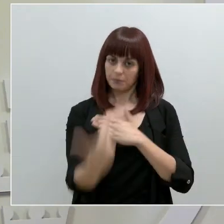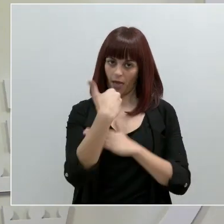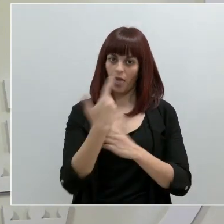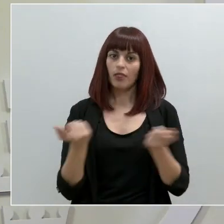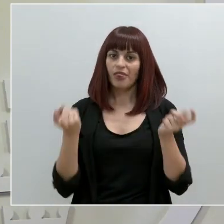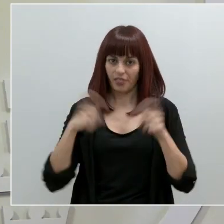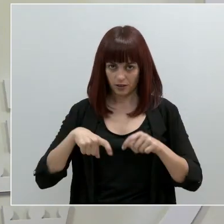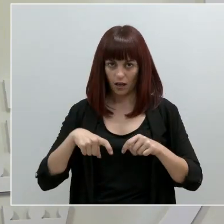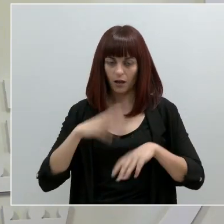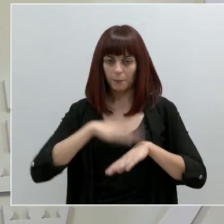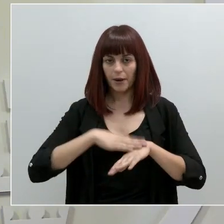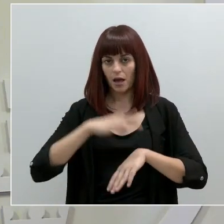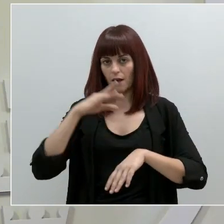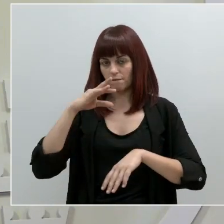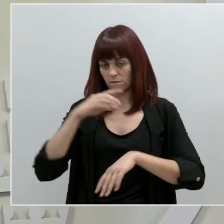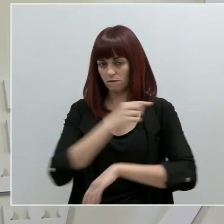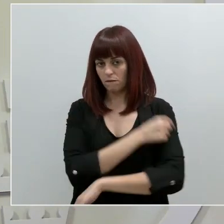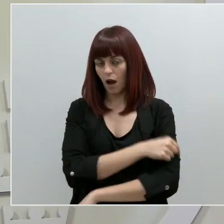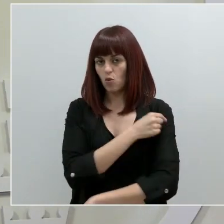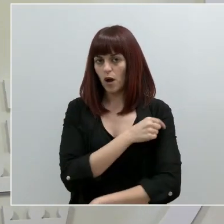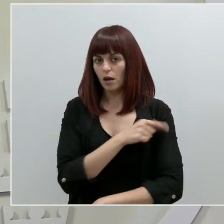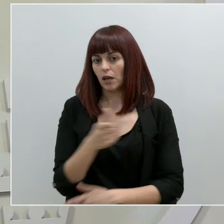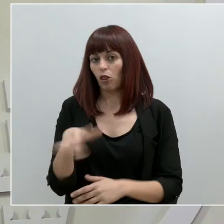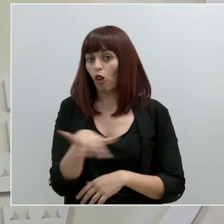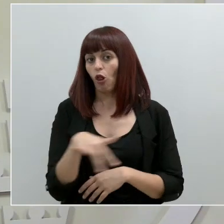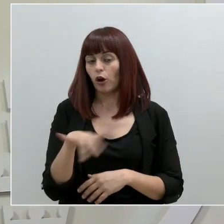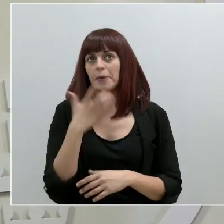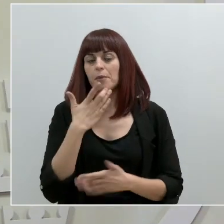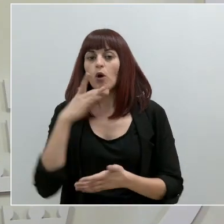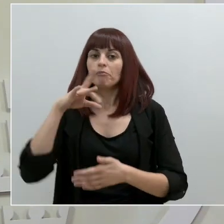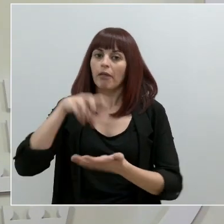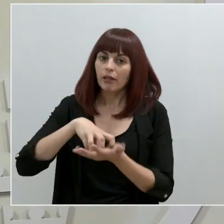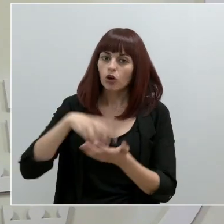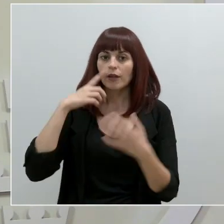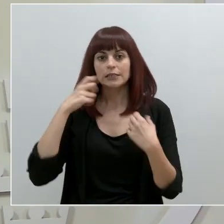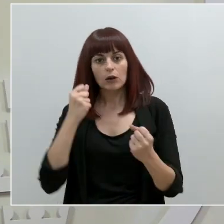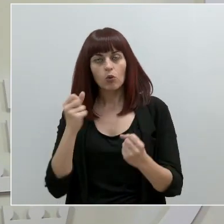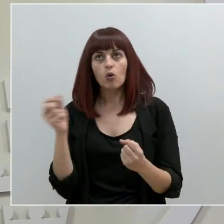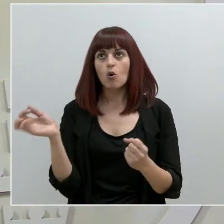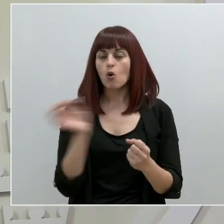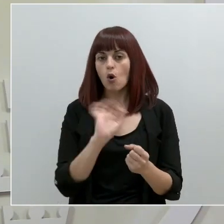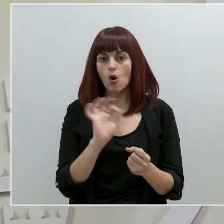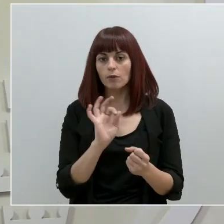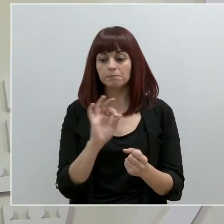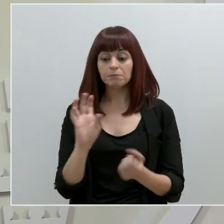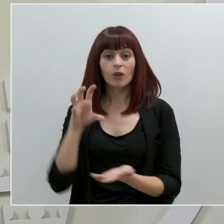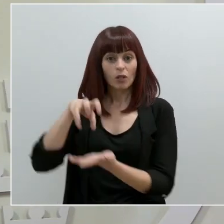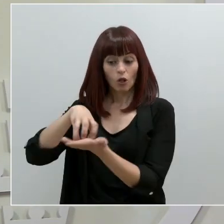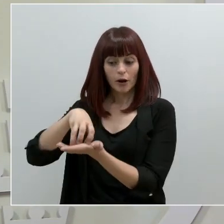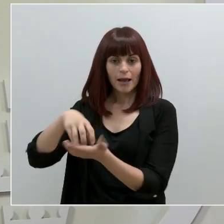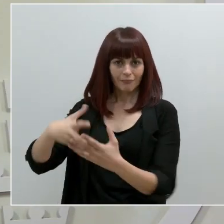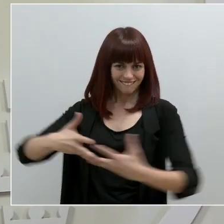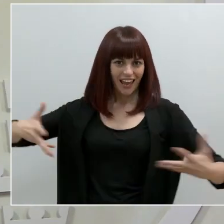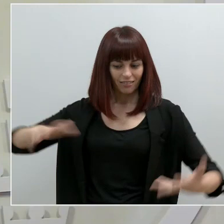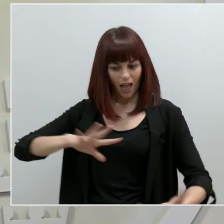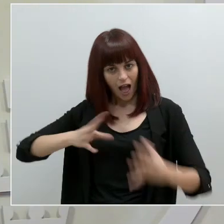citar para su vacunación en puntos de vacunación que pueden ser centros de salud o también puntos de vacunación grandes, como